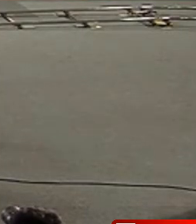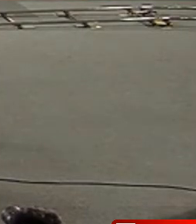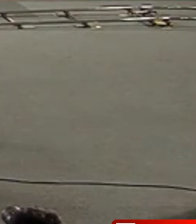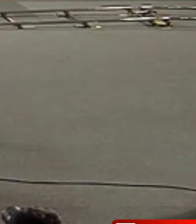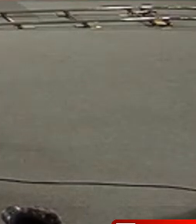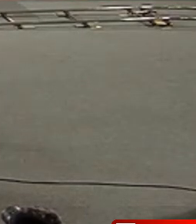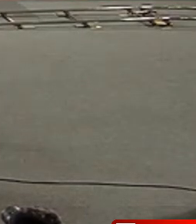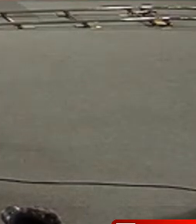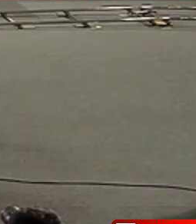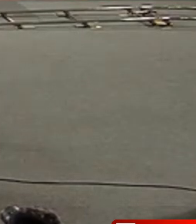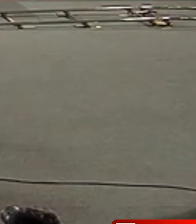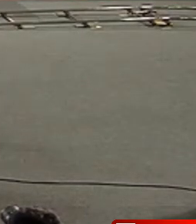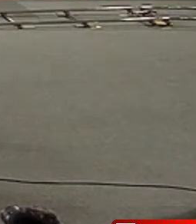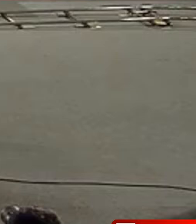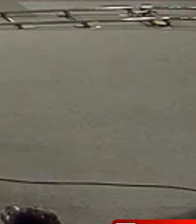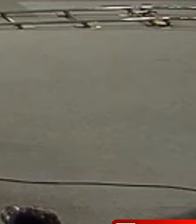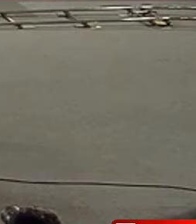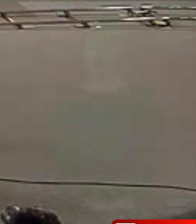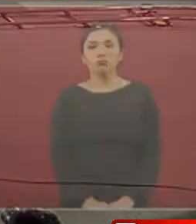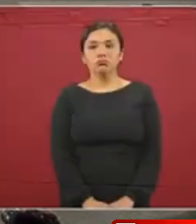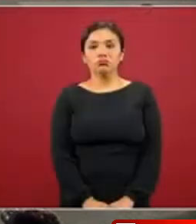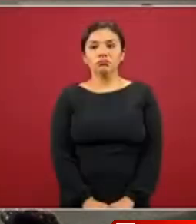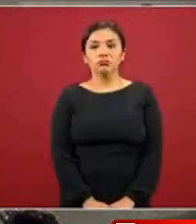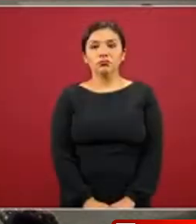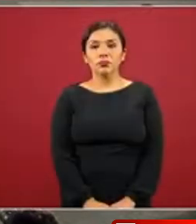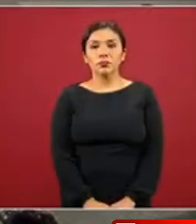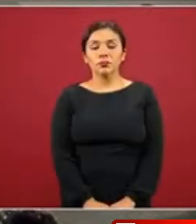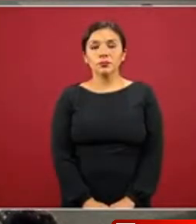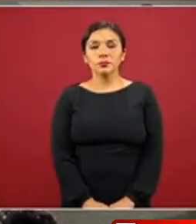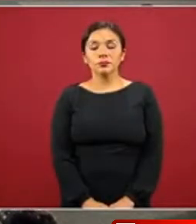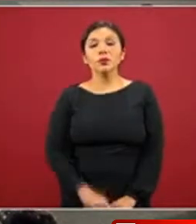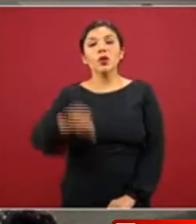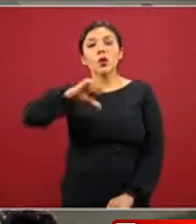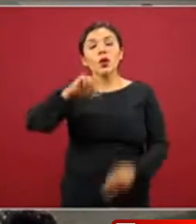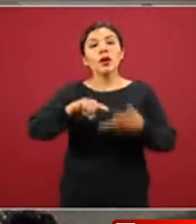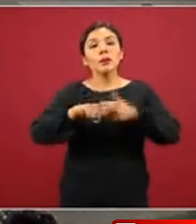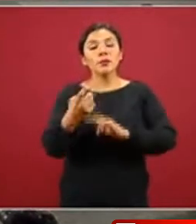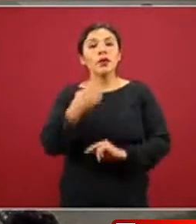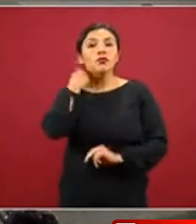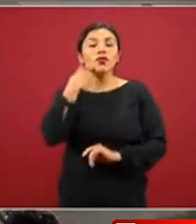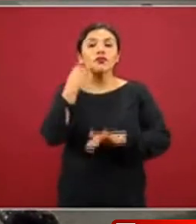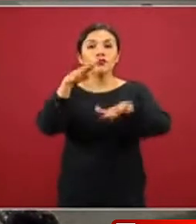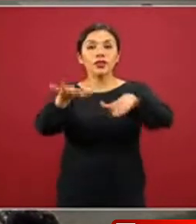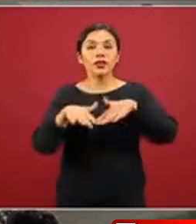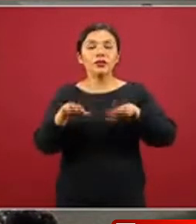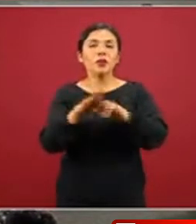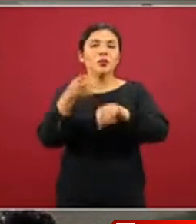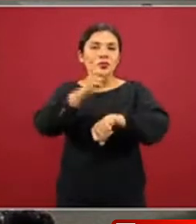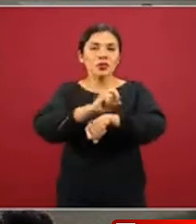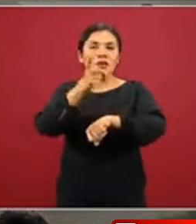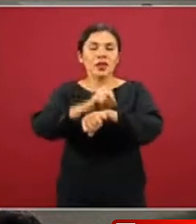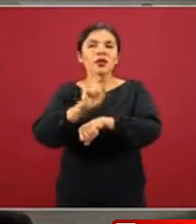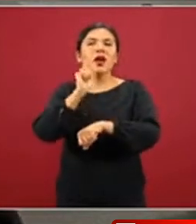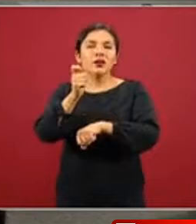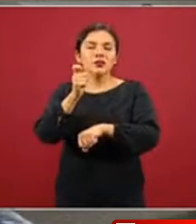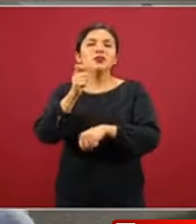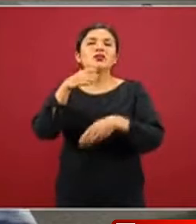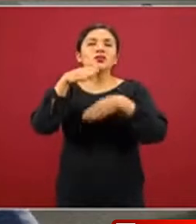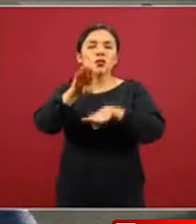a iniciar la conferencia de prensa diaria sobre COVID-19, la pandemia causada por el nuevo